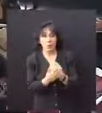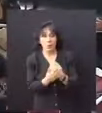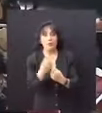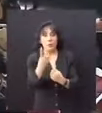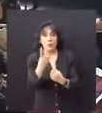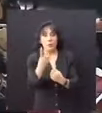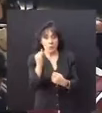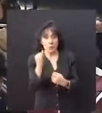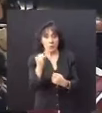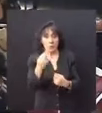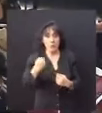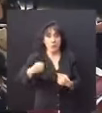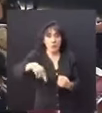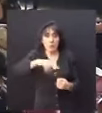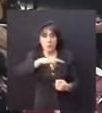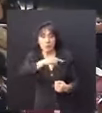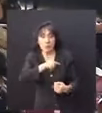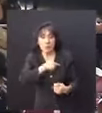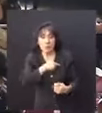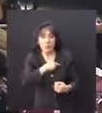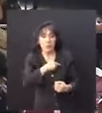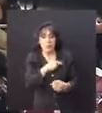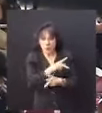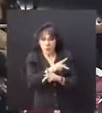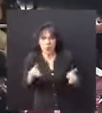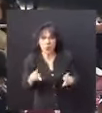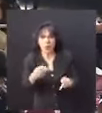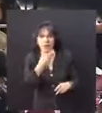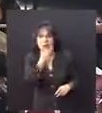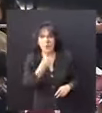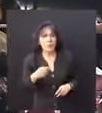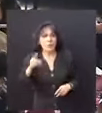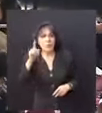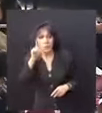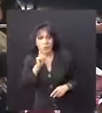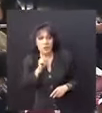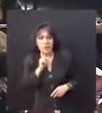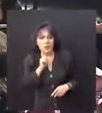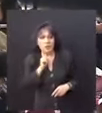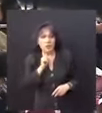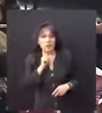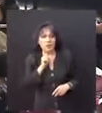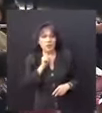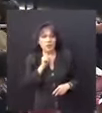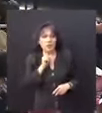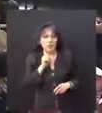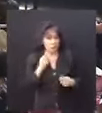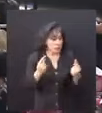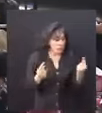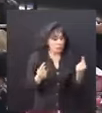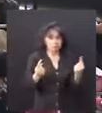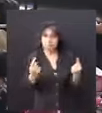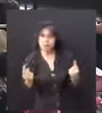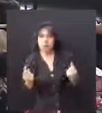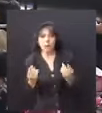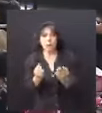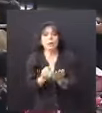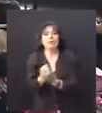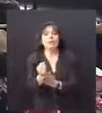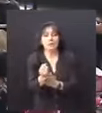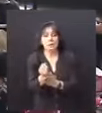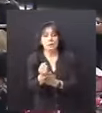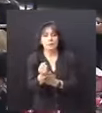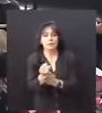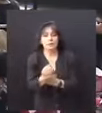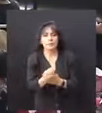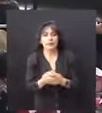decidiremos entre todas y entre todos si continúa la transformación